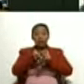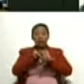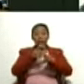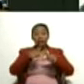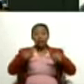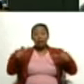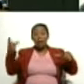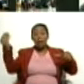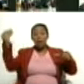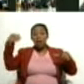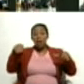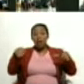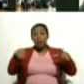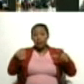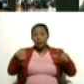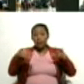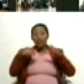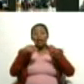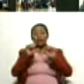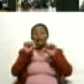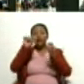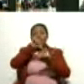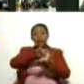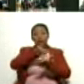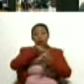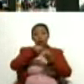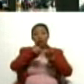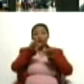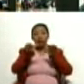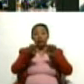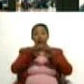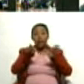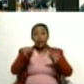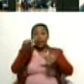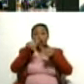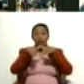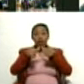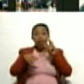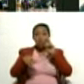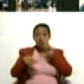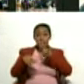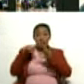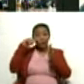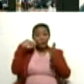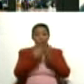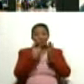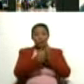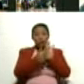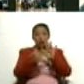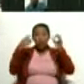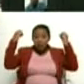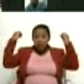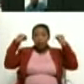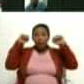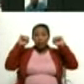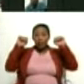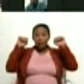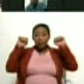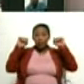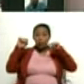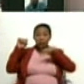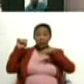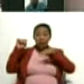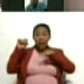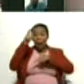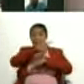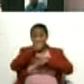y de mesas, pero visto lo que vimos nosotros en el simulacro, la cantidad de